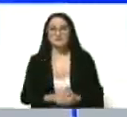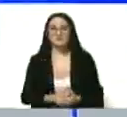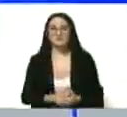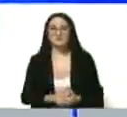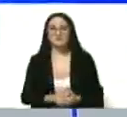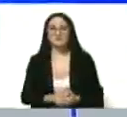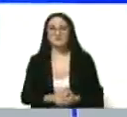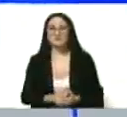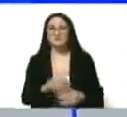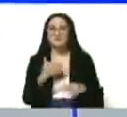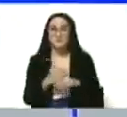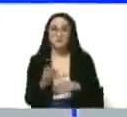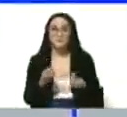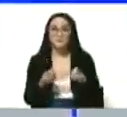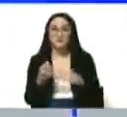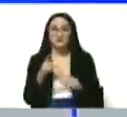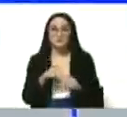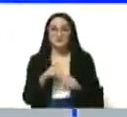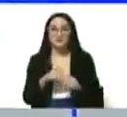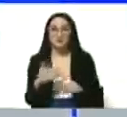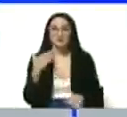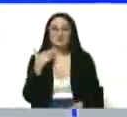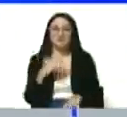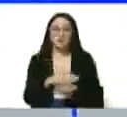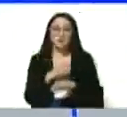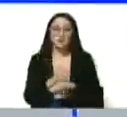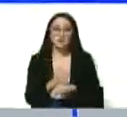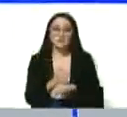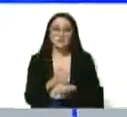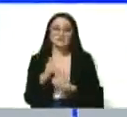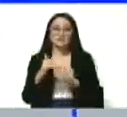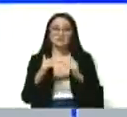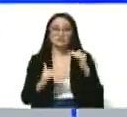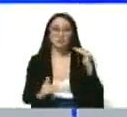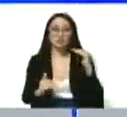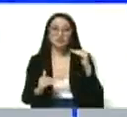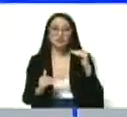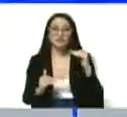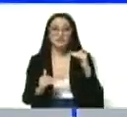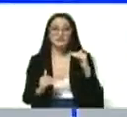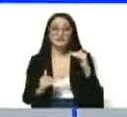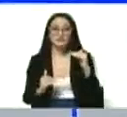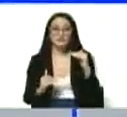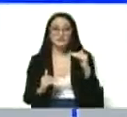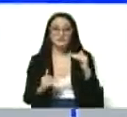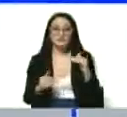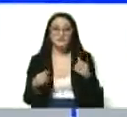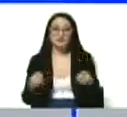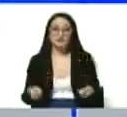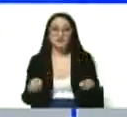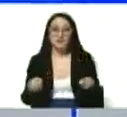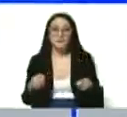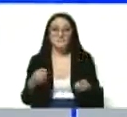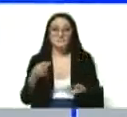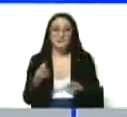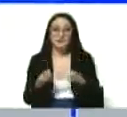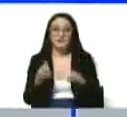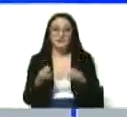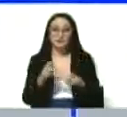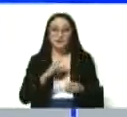precios del petróleo en forma general se vieron afectados por el desbalance del mercado, a tal punto que la cesta de precios de la OPEP,